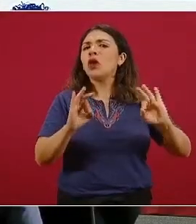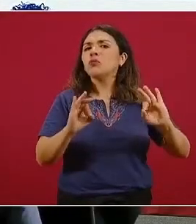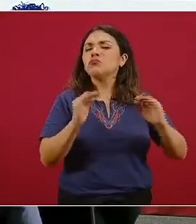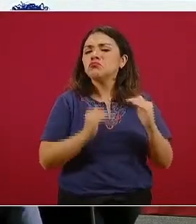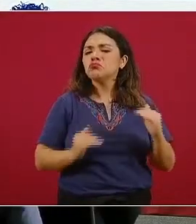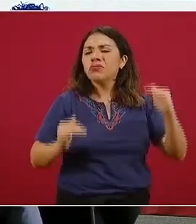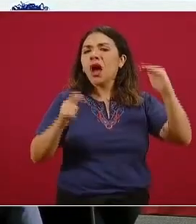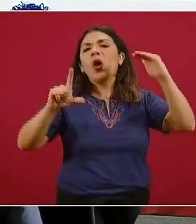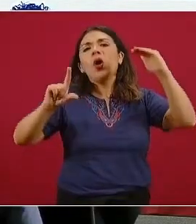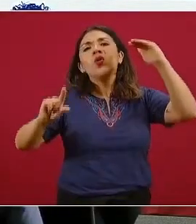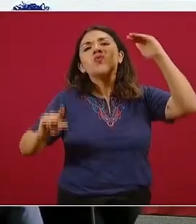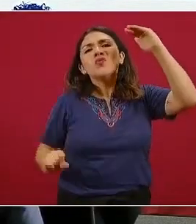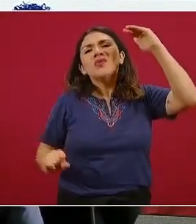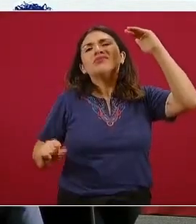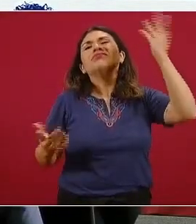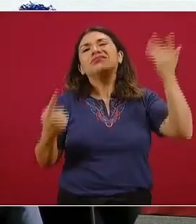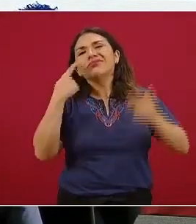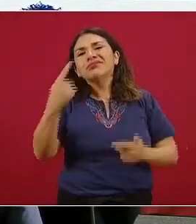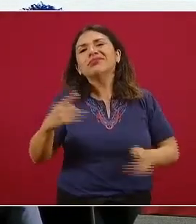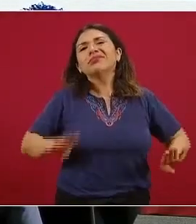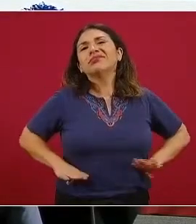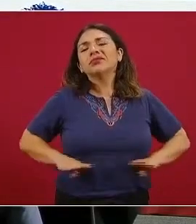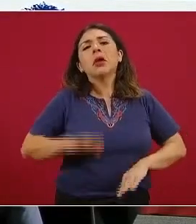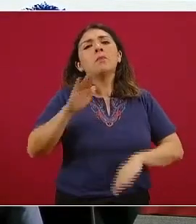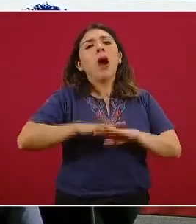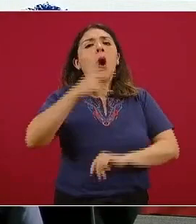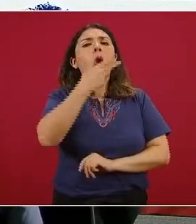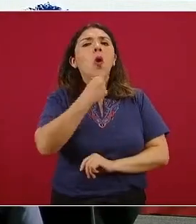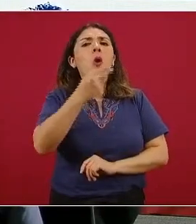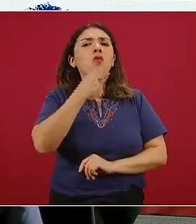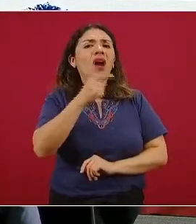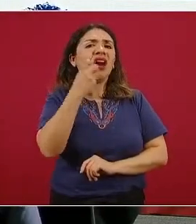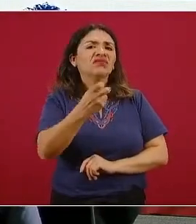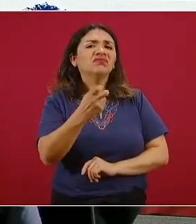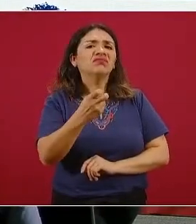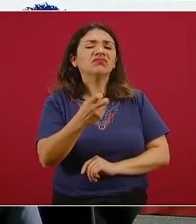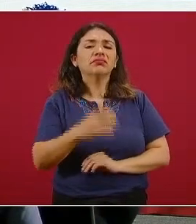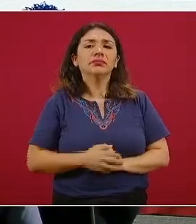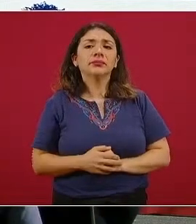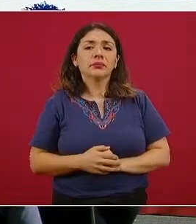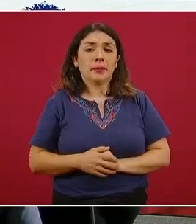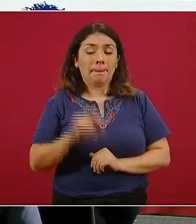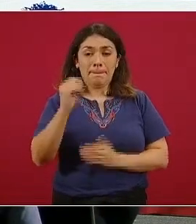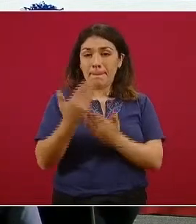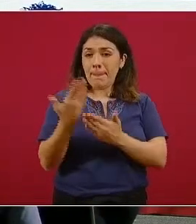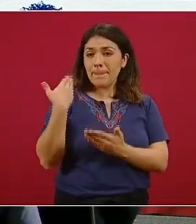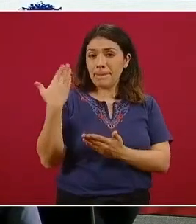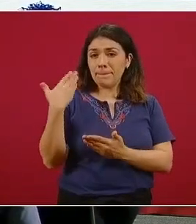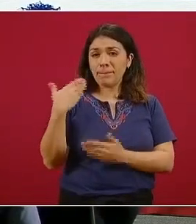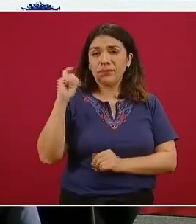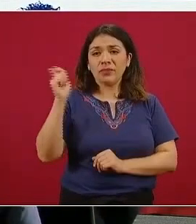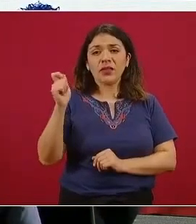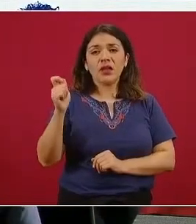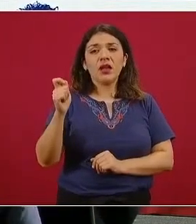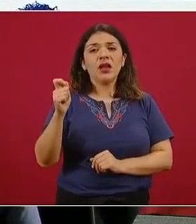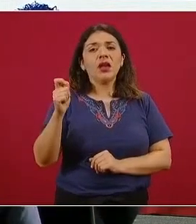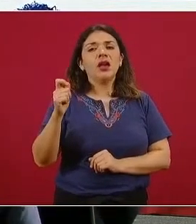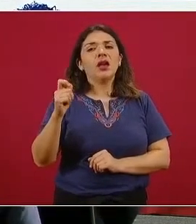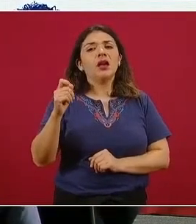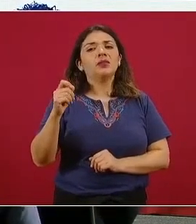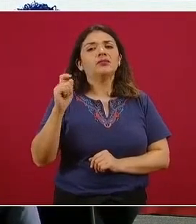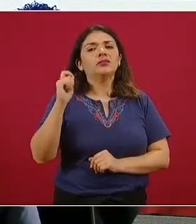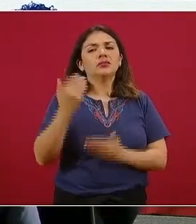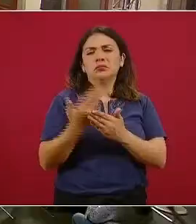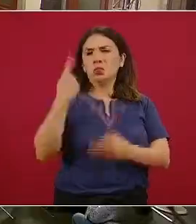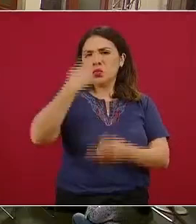mujeres, pero mucho más marcada en sus pares varones. Y un estudio reciente del Fondo de Población de las Naciones Unidas,